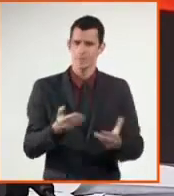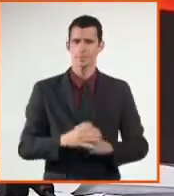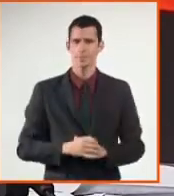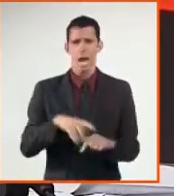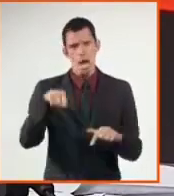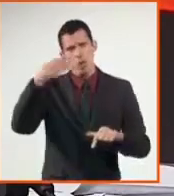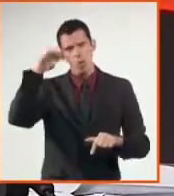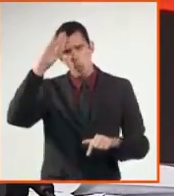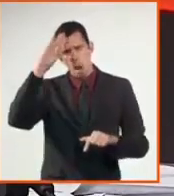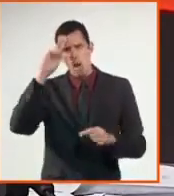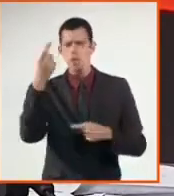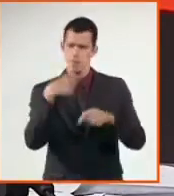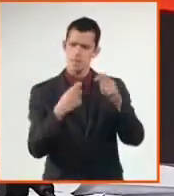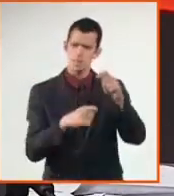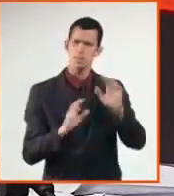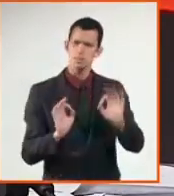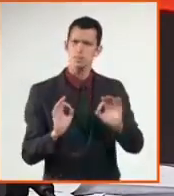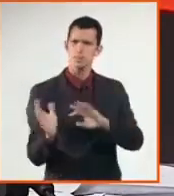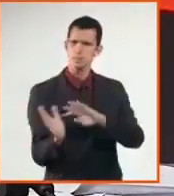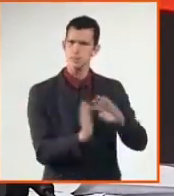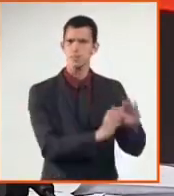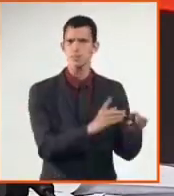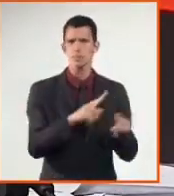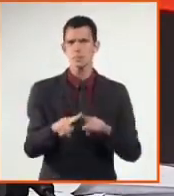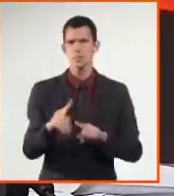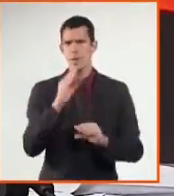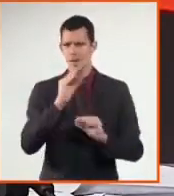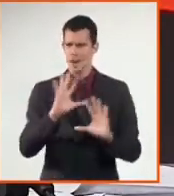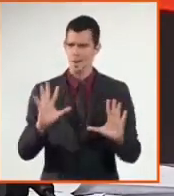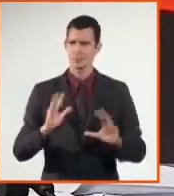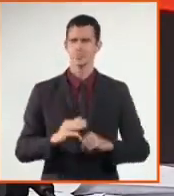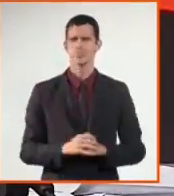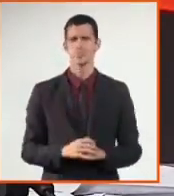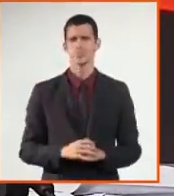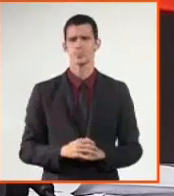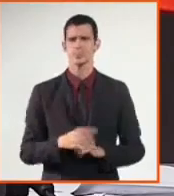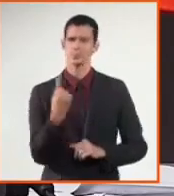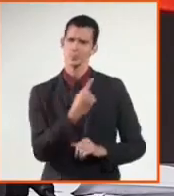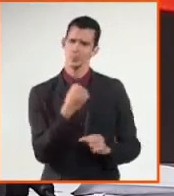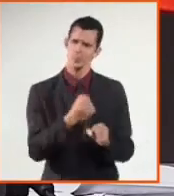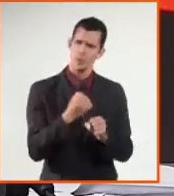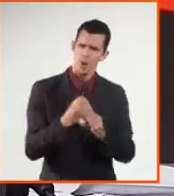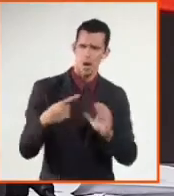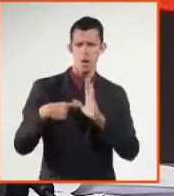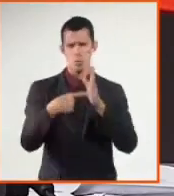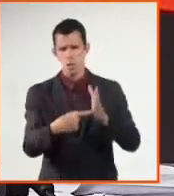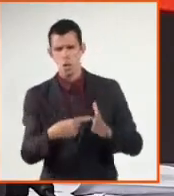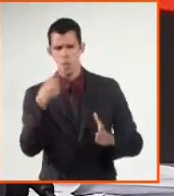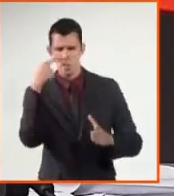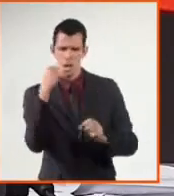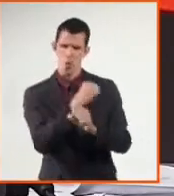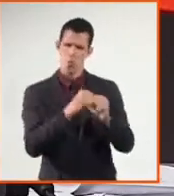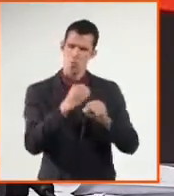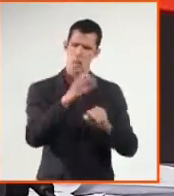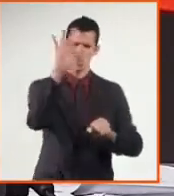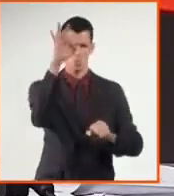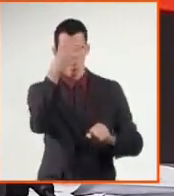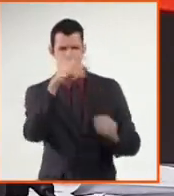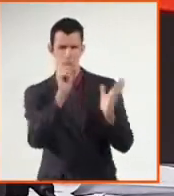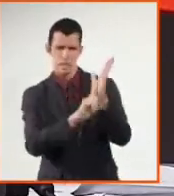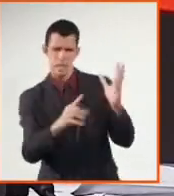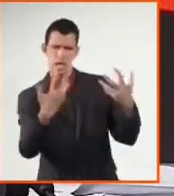en función de fomentar el uso de las fuentes renovables y la eficiencia energética éstas han dado los resultados que nosotros